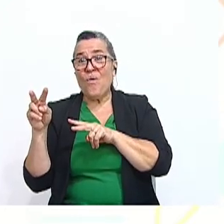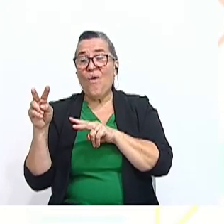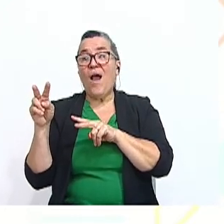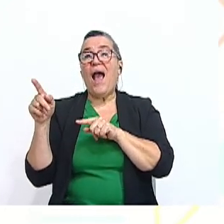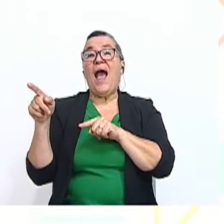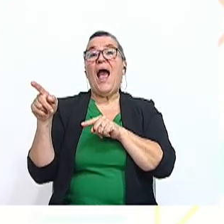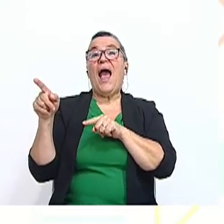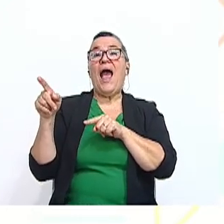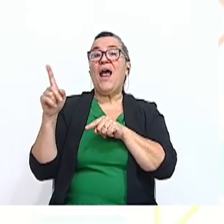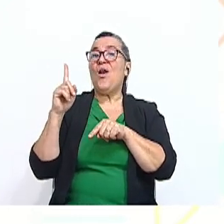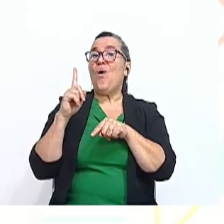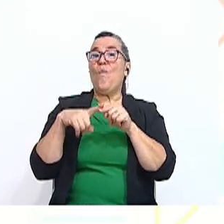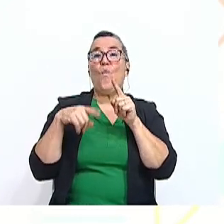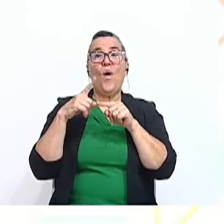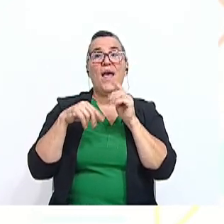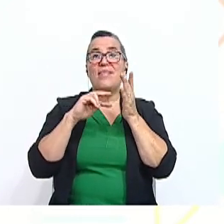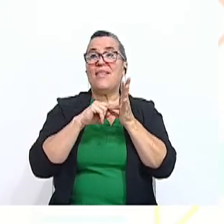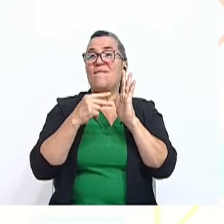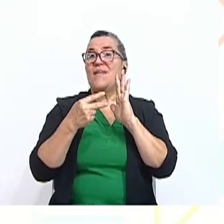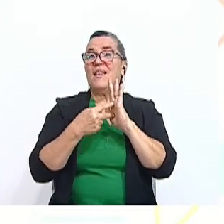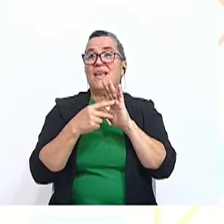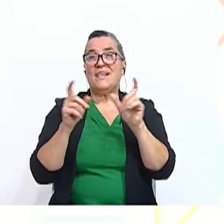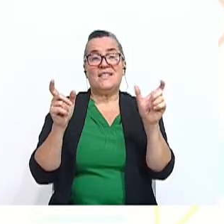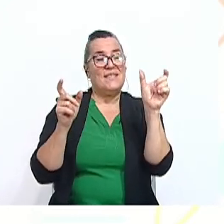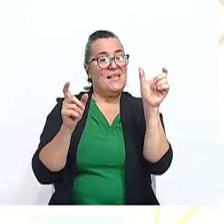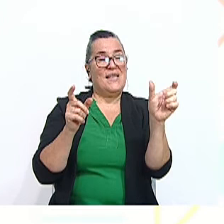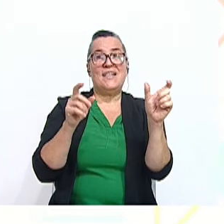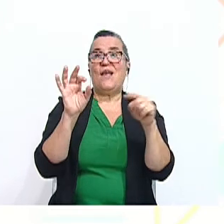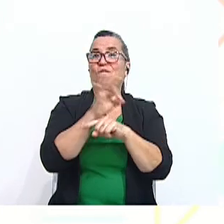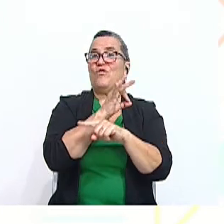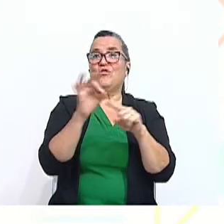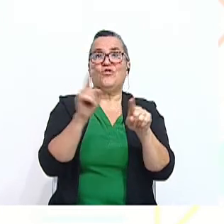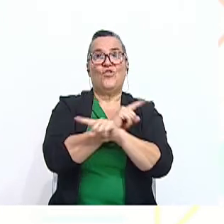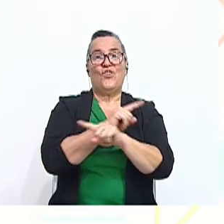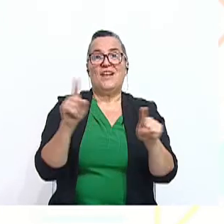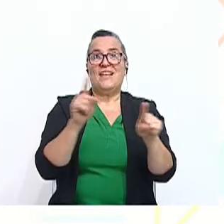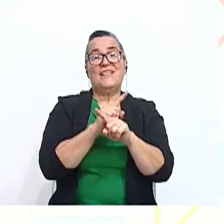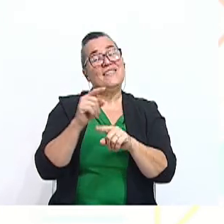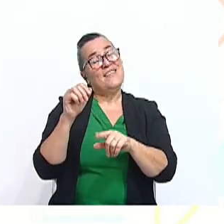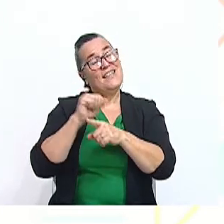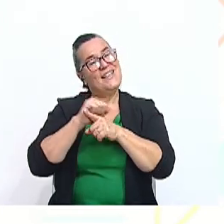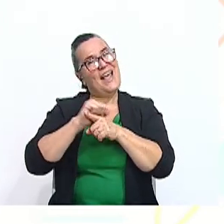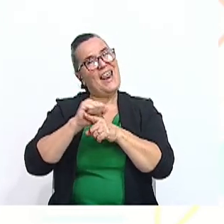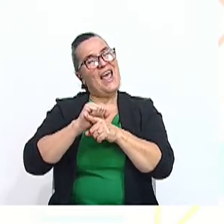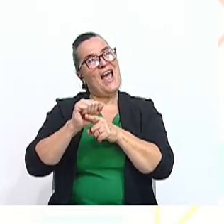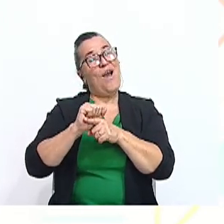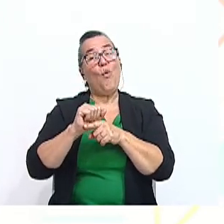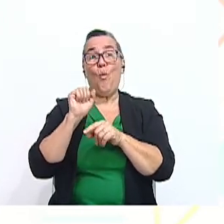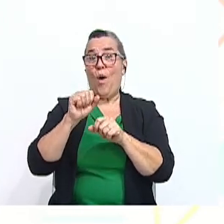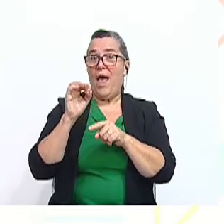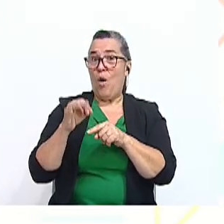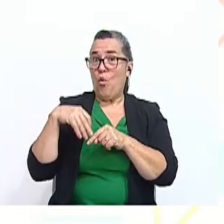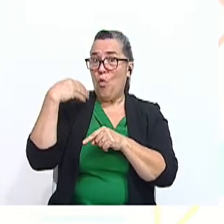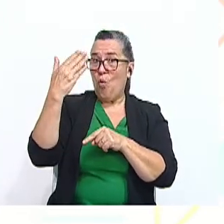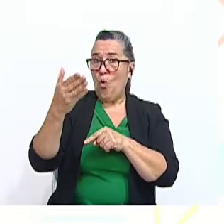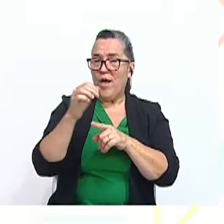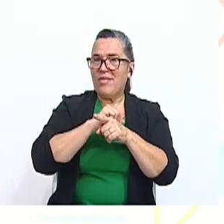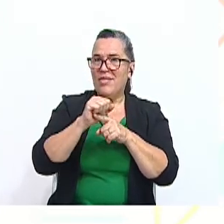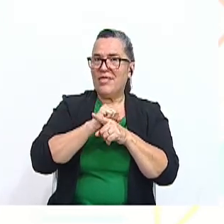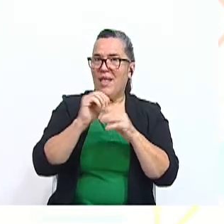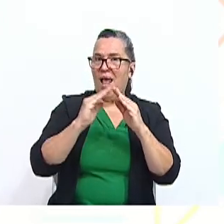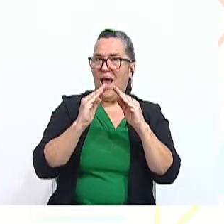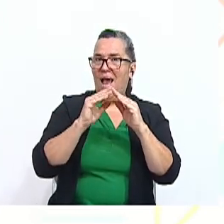tanto, no puede definirse la composición de funciones. Y les dejo de tarea para que ustedes puedan trabajar en